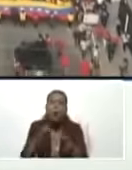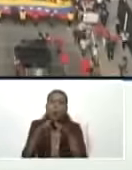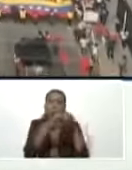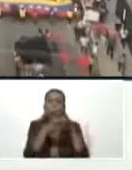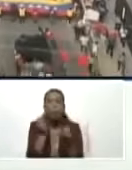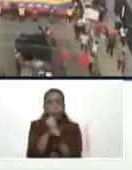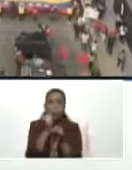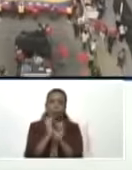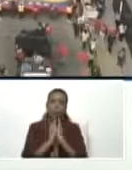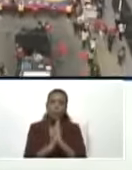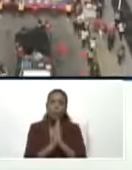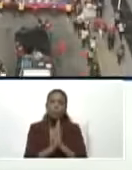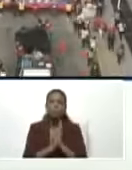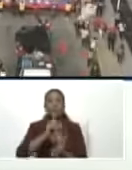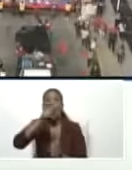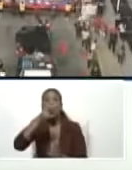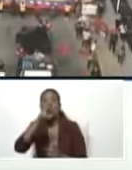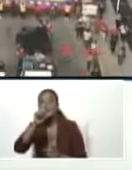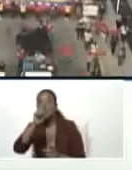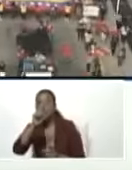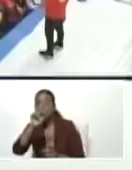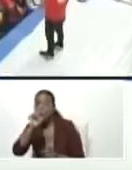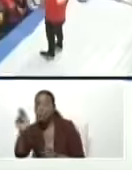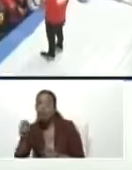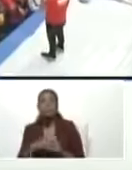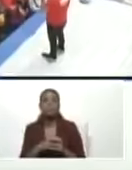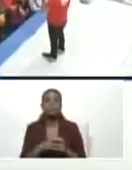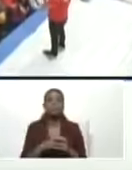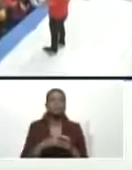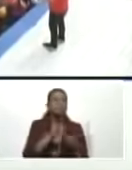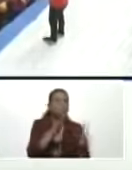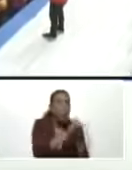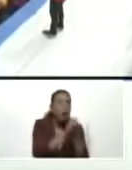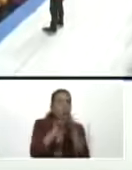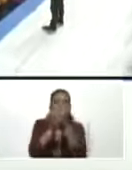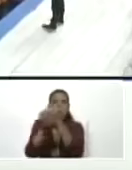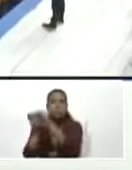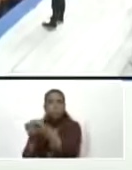equipo, Gustavo Villapol, compañero.